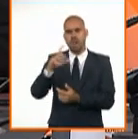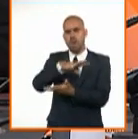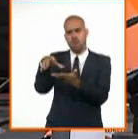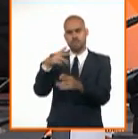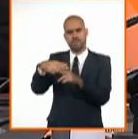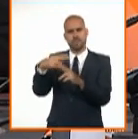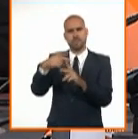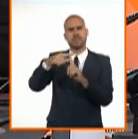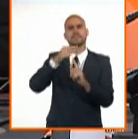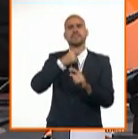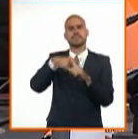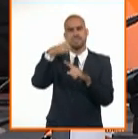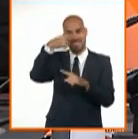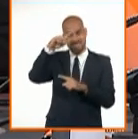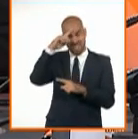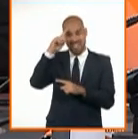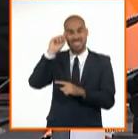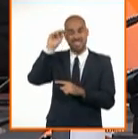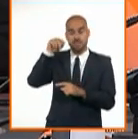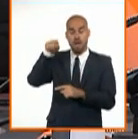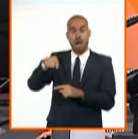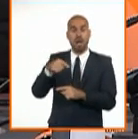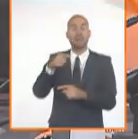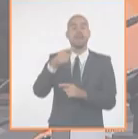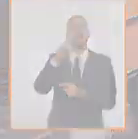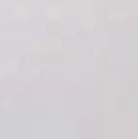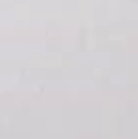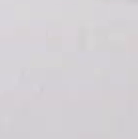niños muertos y dos maestras